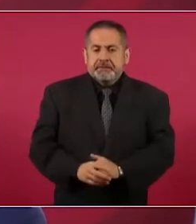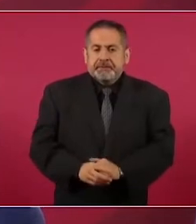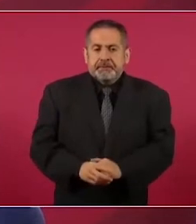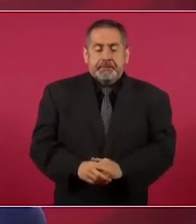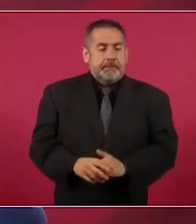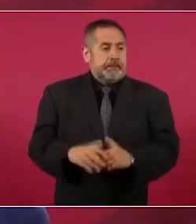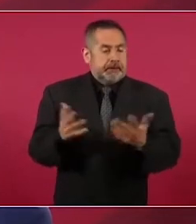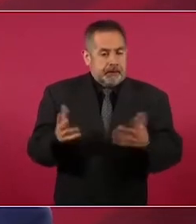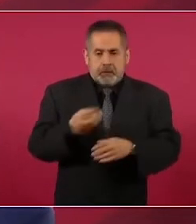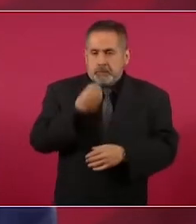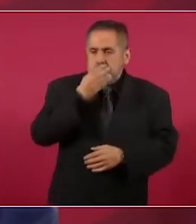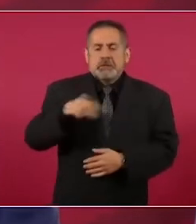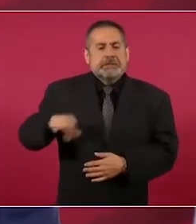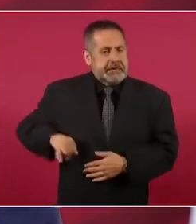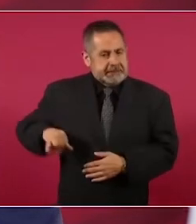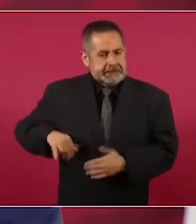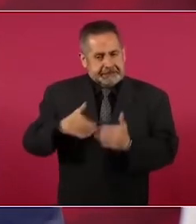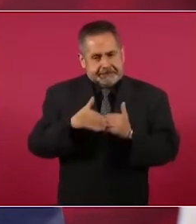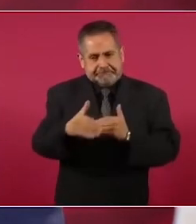Entonces va a ser muy interesante.